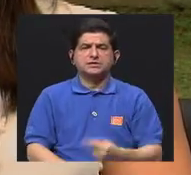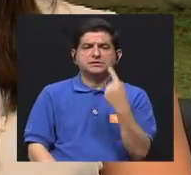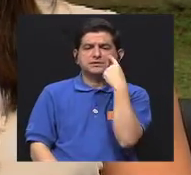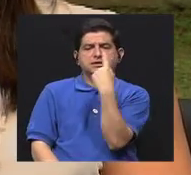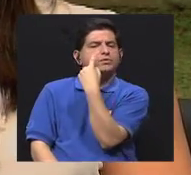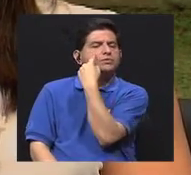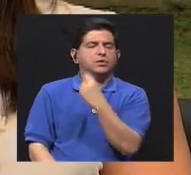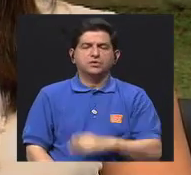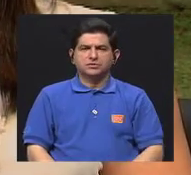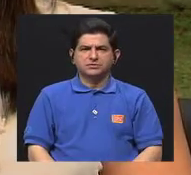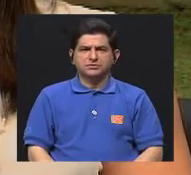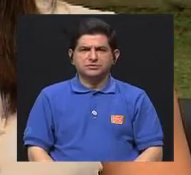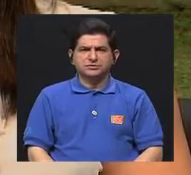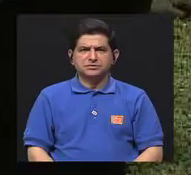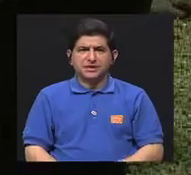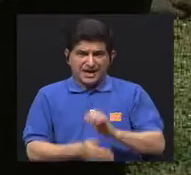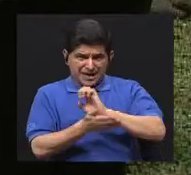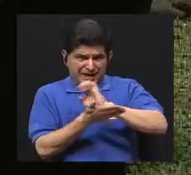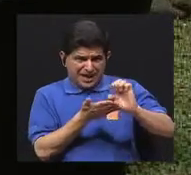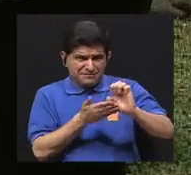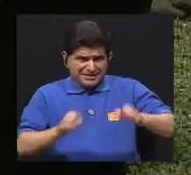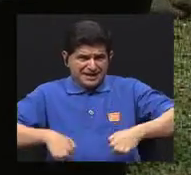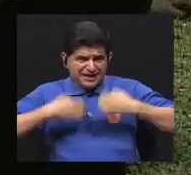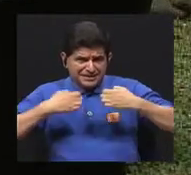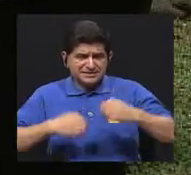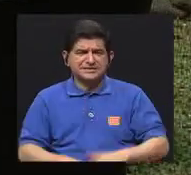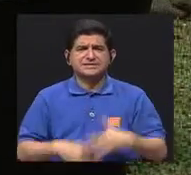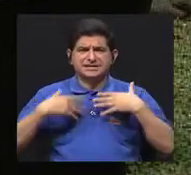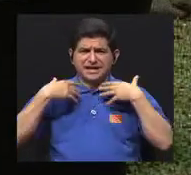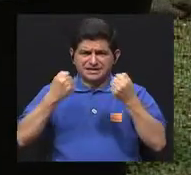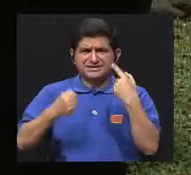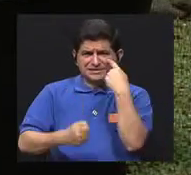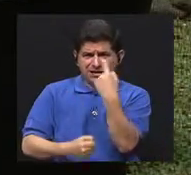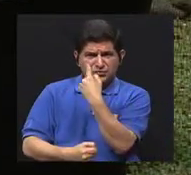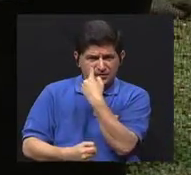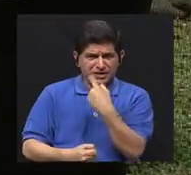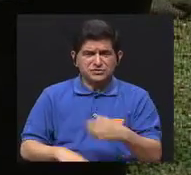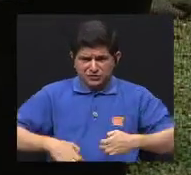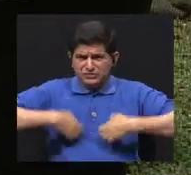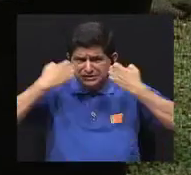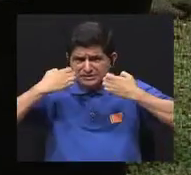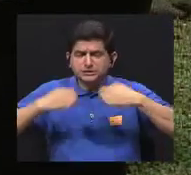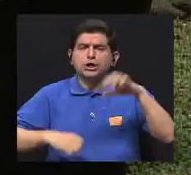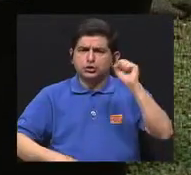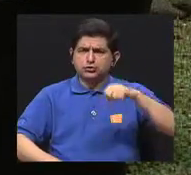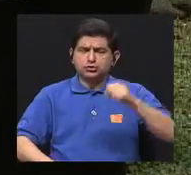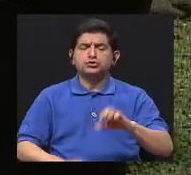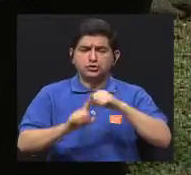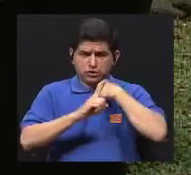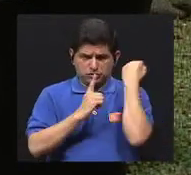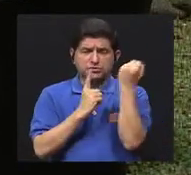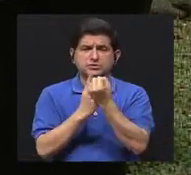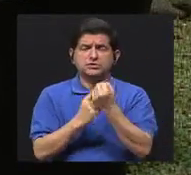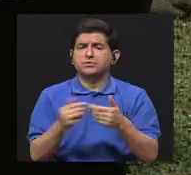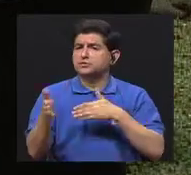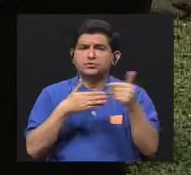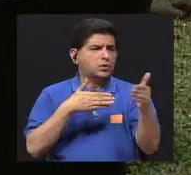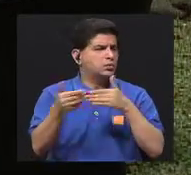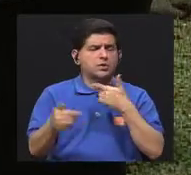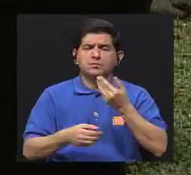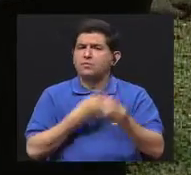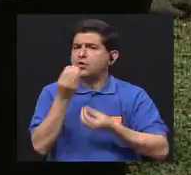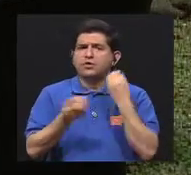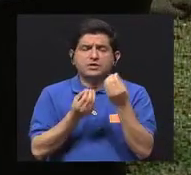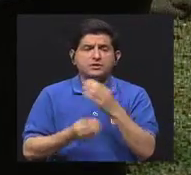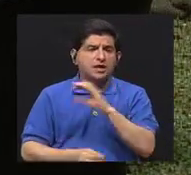ojos. ¿Existe la prevención o la salud ocular en ese sentido? Claro. Hay condiciones para las que no importa lo que hagamos